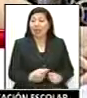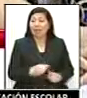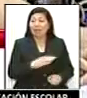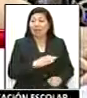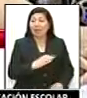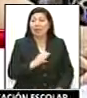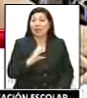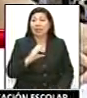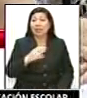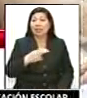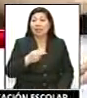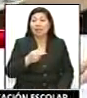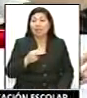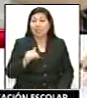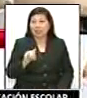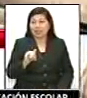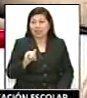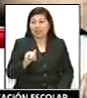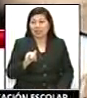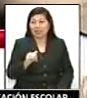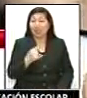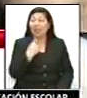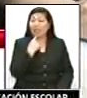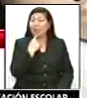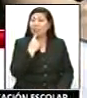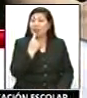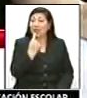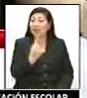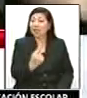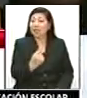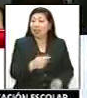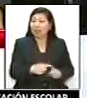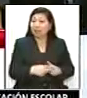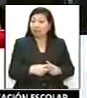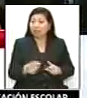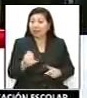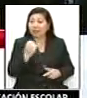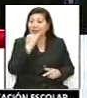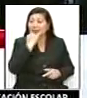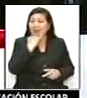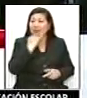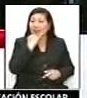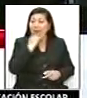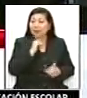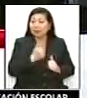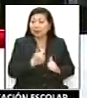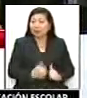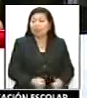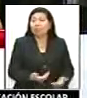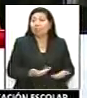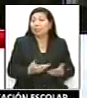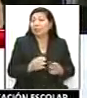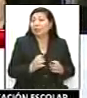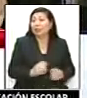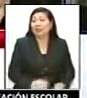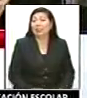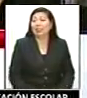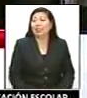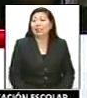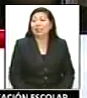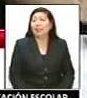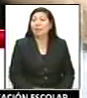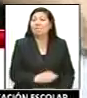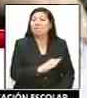el doctor Chávarri, determinó la salida equivocada, incorrecta por las circunstancias de